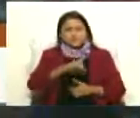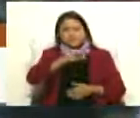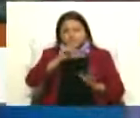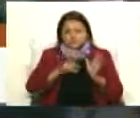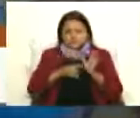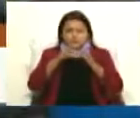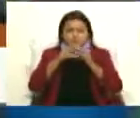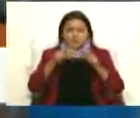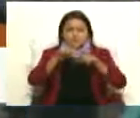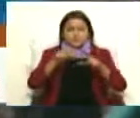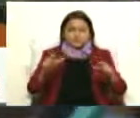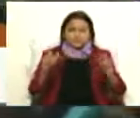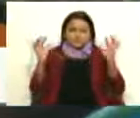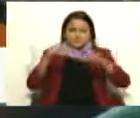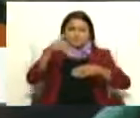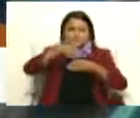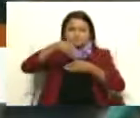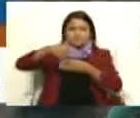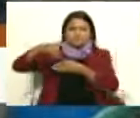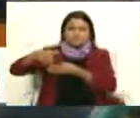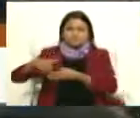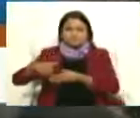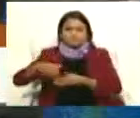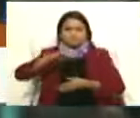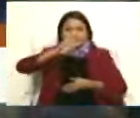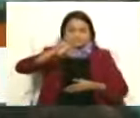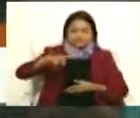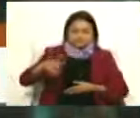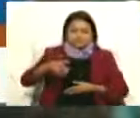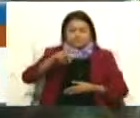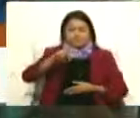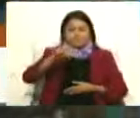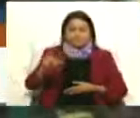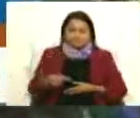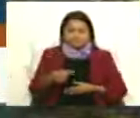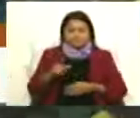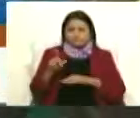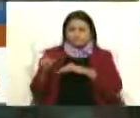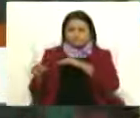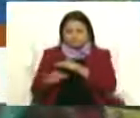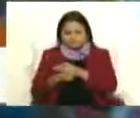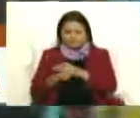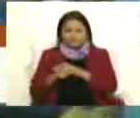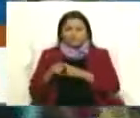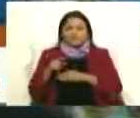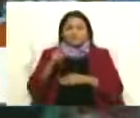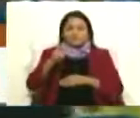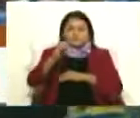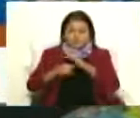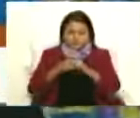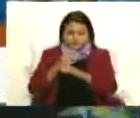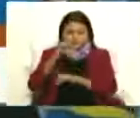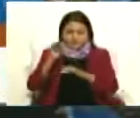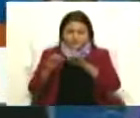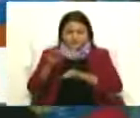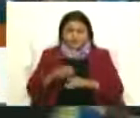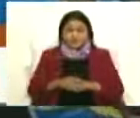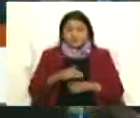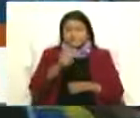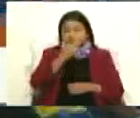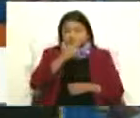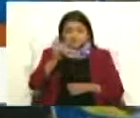salgamos a decirle a Guyana, a la ExxonMobil, a la Corte Internacional de Justicia, no se equivoquen con